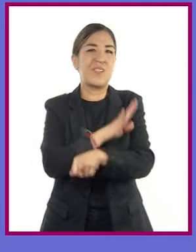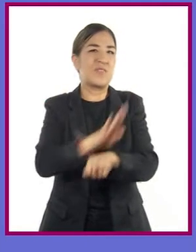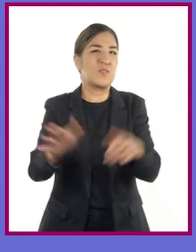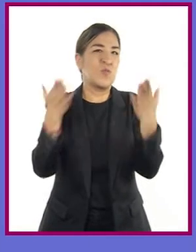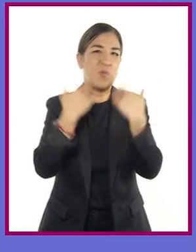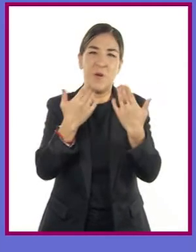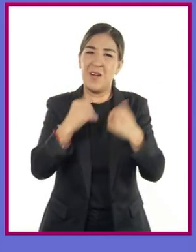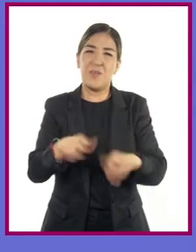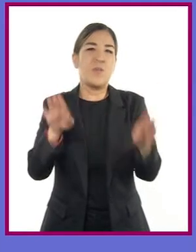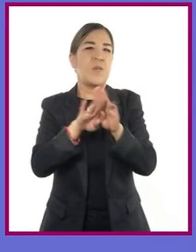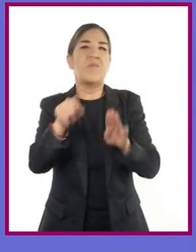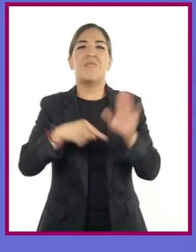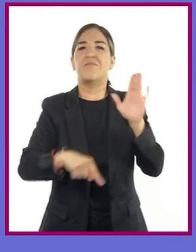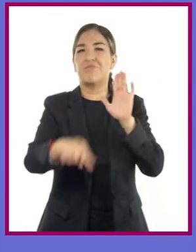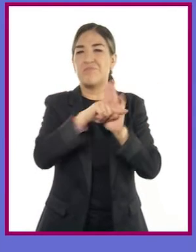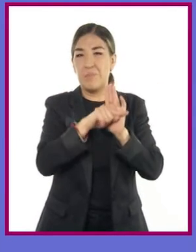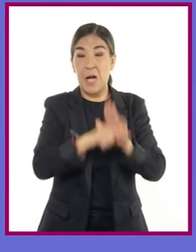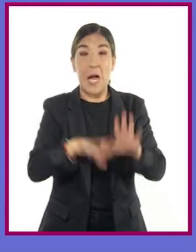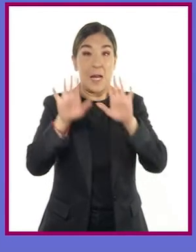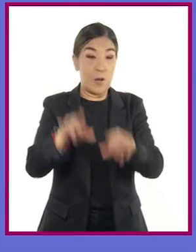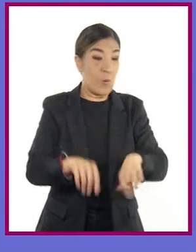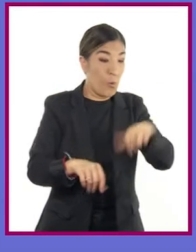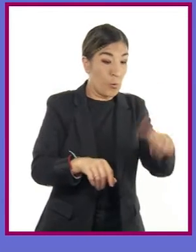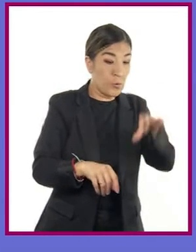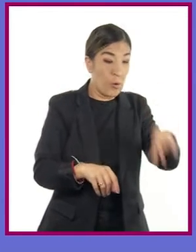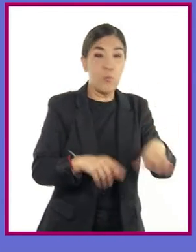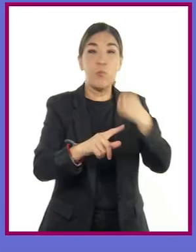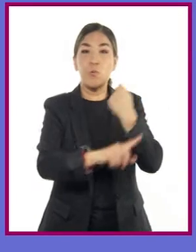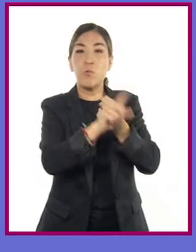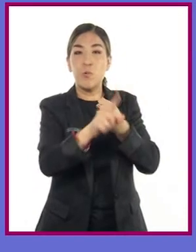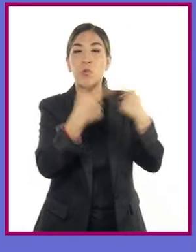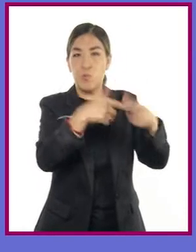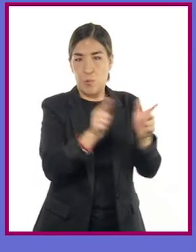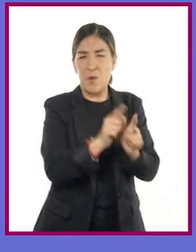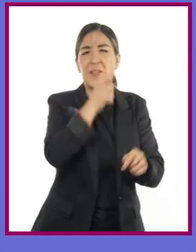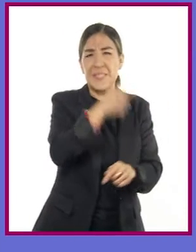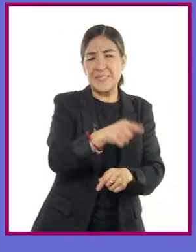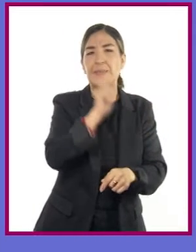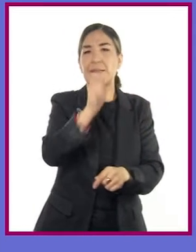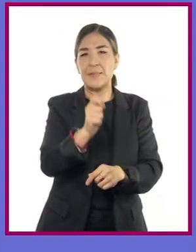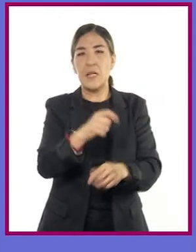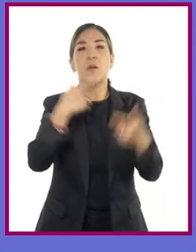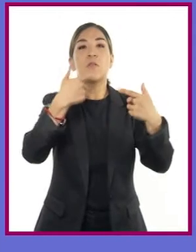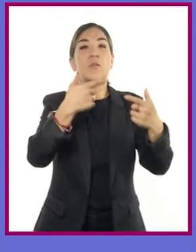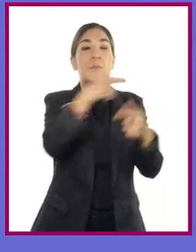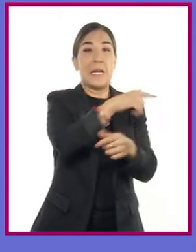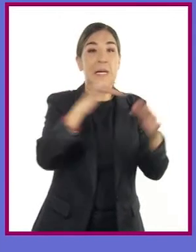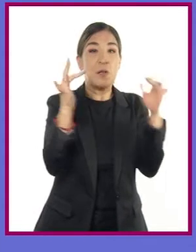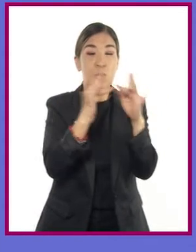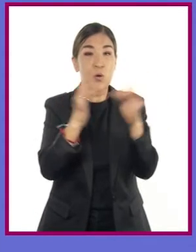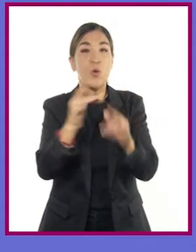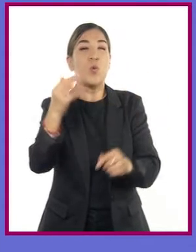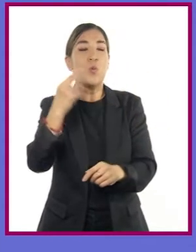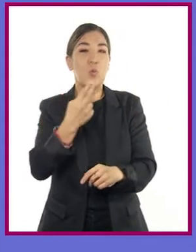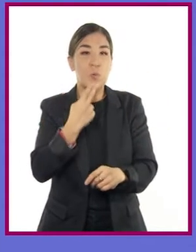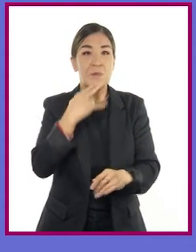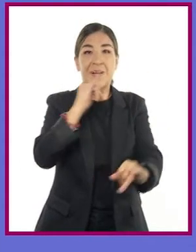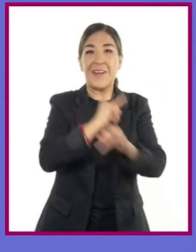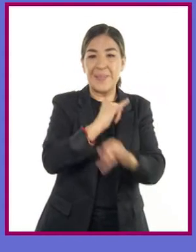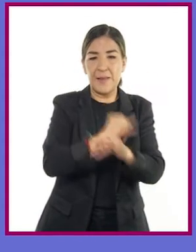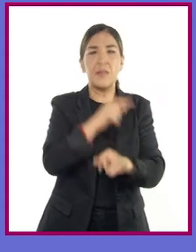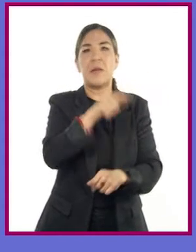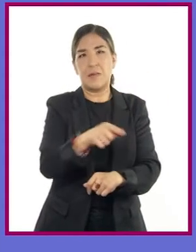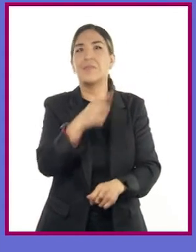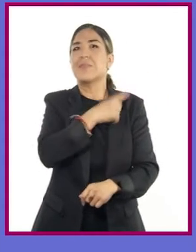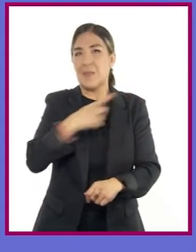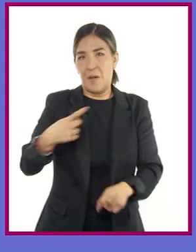solamente de manera negativa, mientras que el otro sector argumenta que el uso de las redes sociales debe aprovecharse por el potencial que tiene